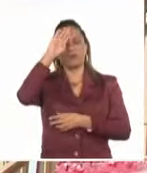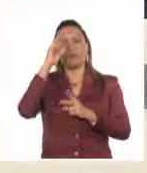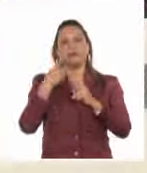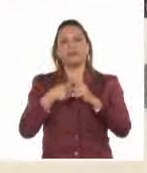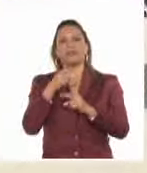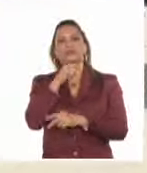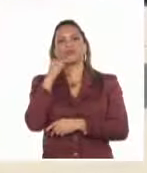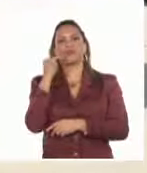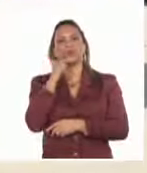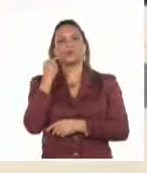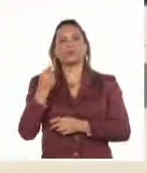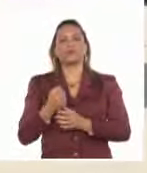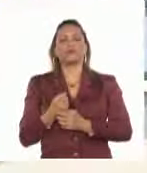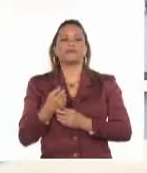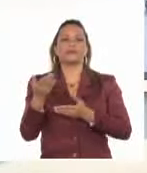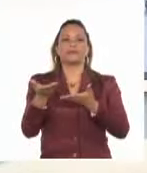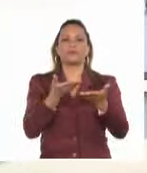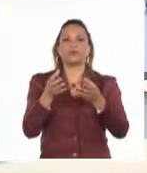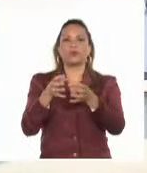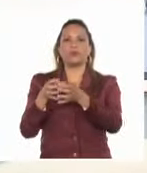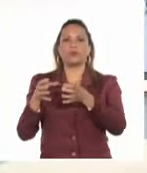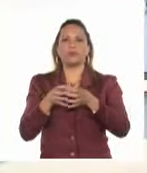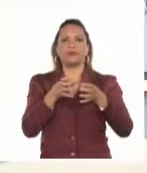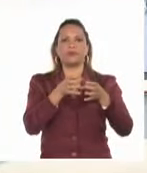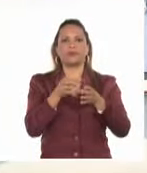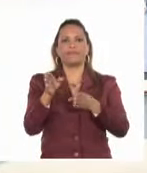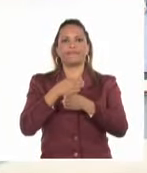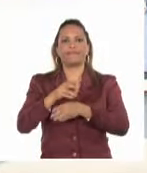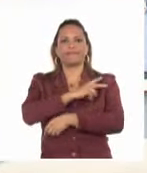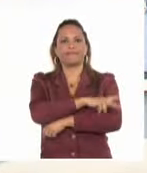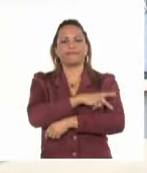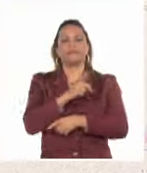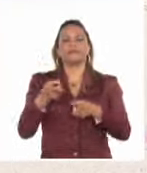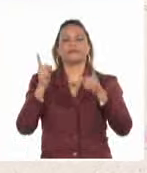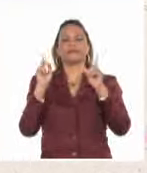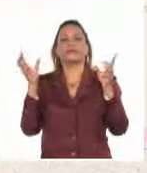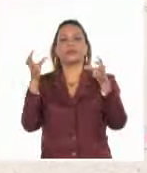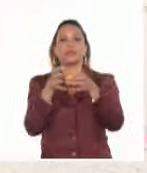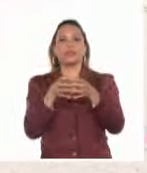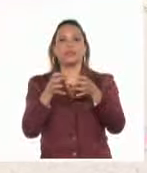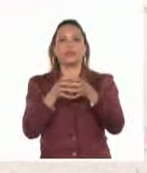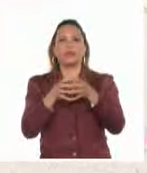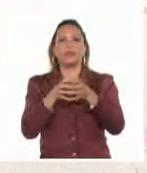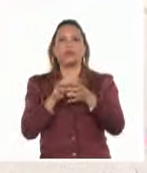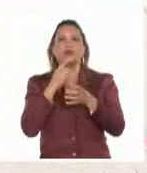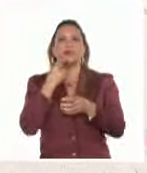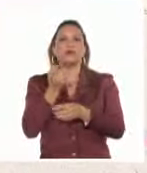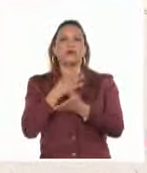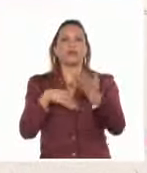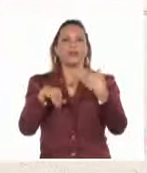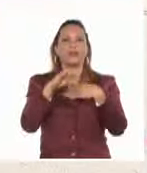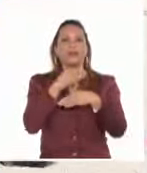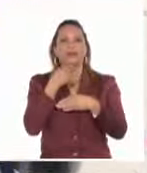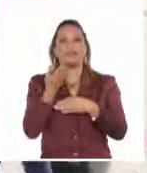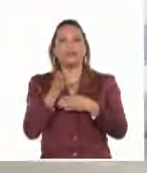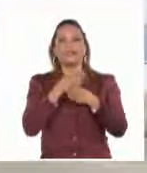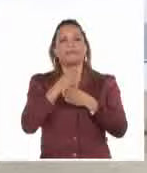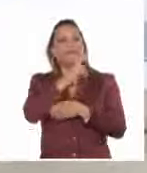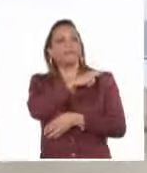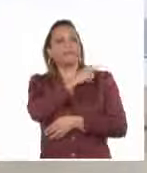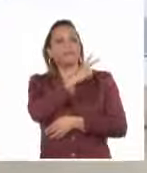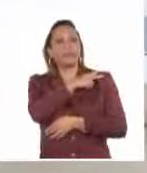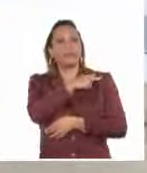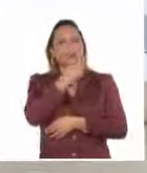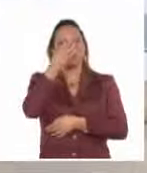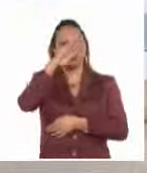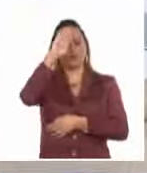comisiones intergubernamentales y reuniones al más alto nivel entre dirigentes de